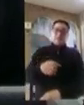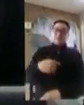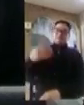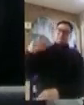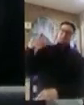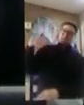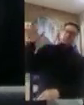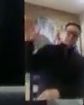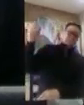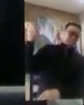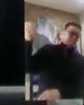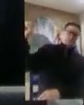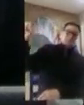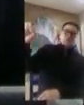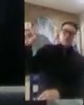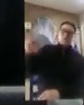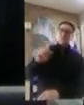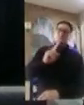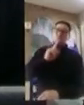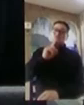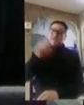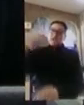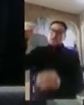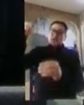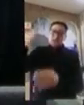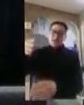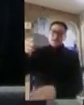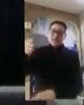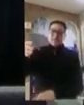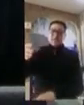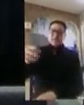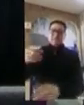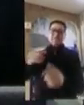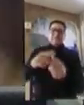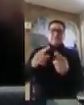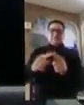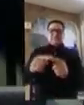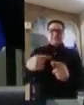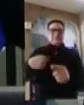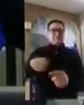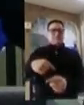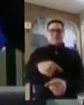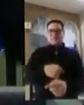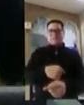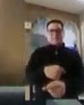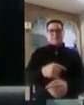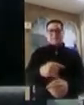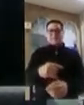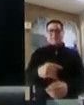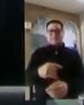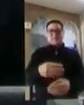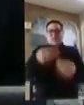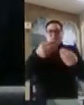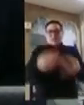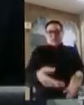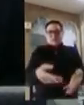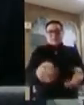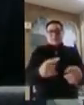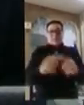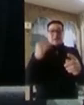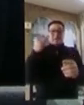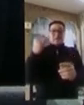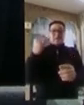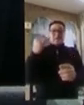al mundo. Y el que en Cristo permanece no andará en tinieblas. Entonces,